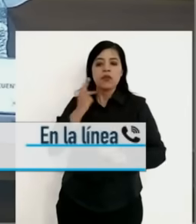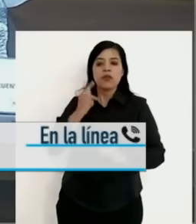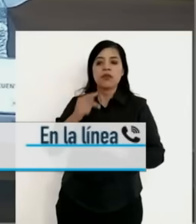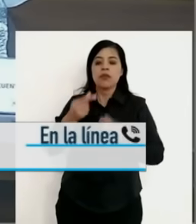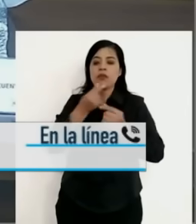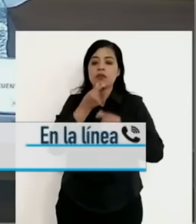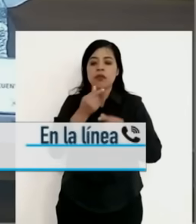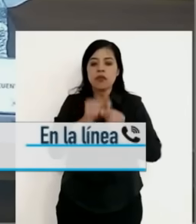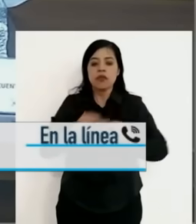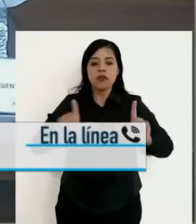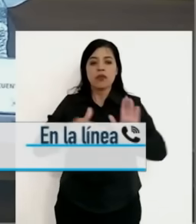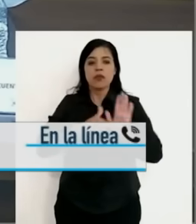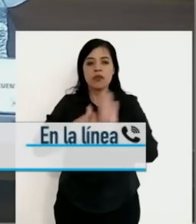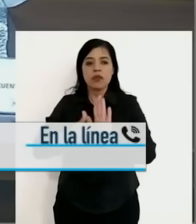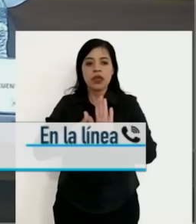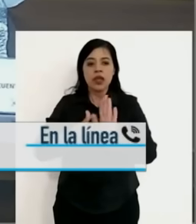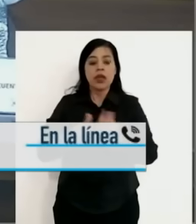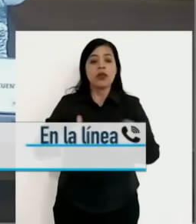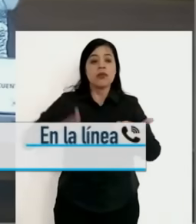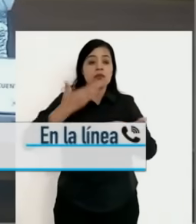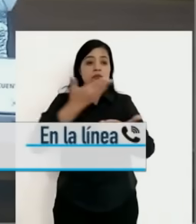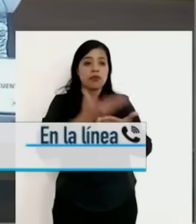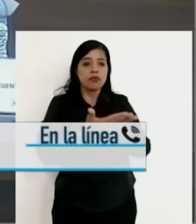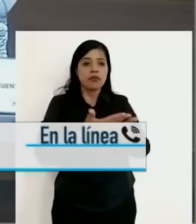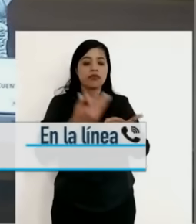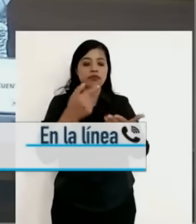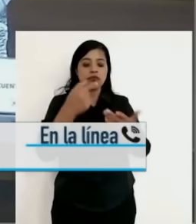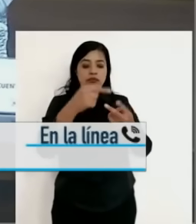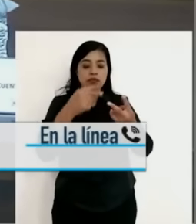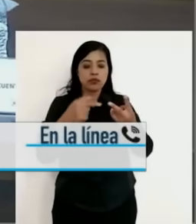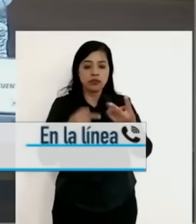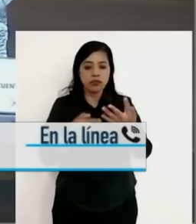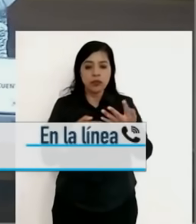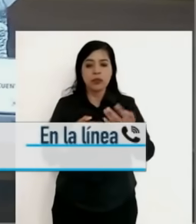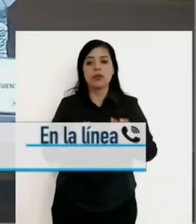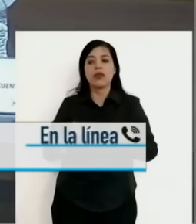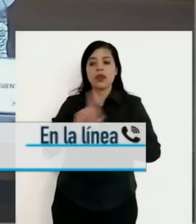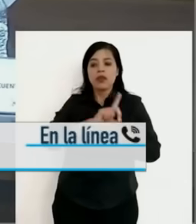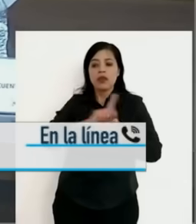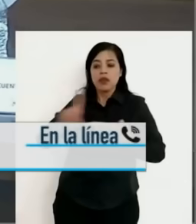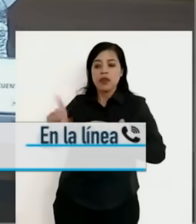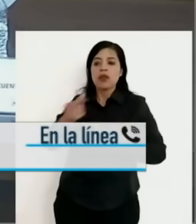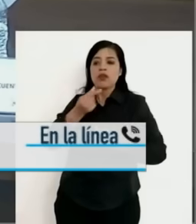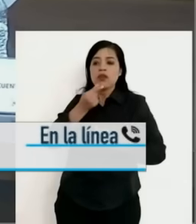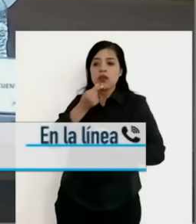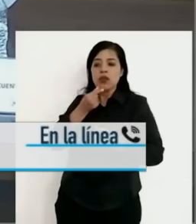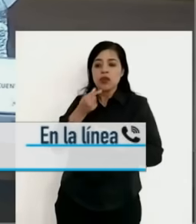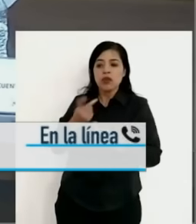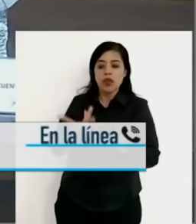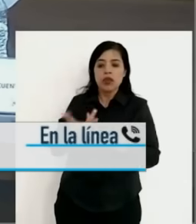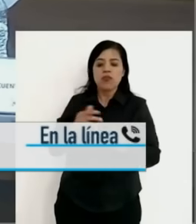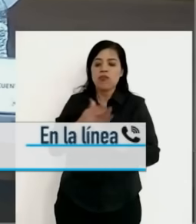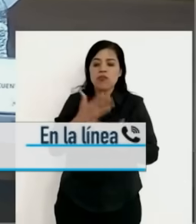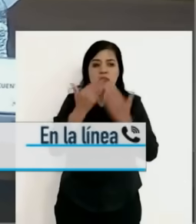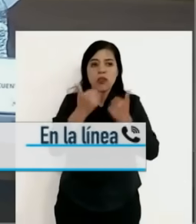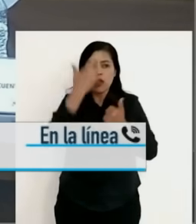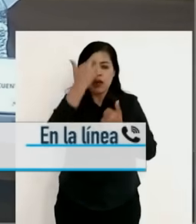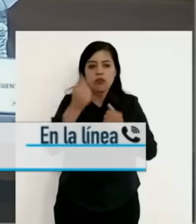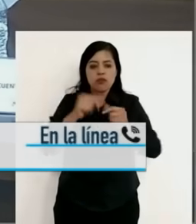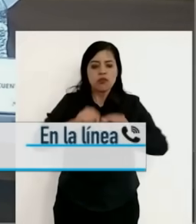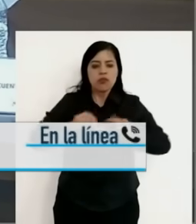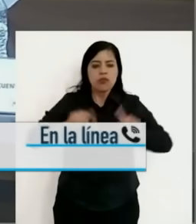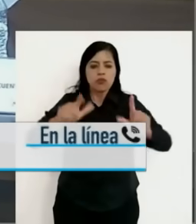su sede aquí en Monterrey, y vamos a interponer este recurso porque, insisto, hay un cúmulo